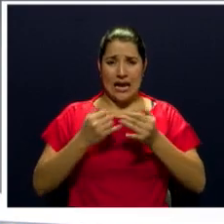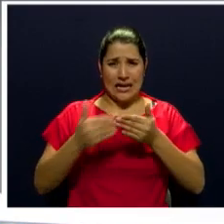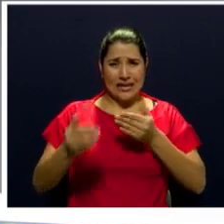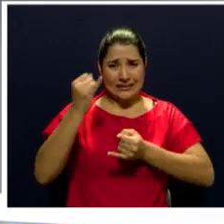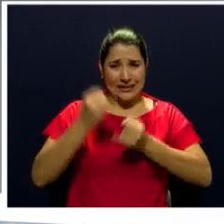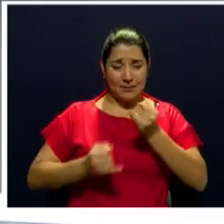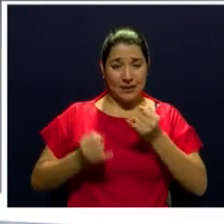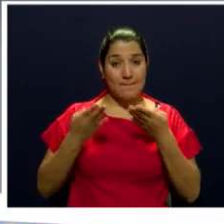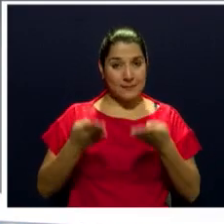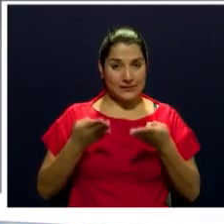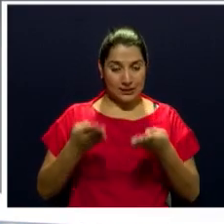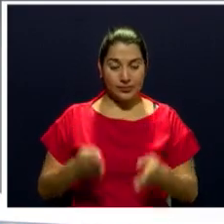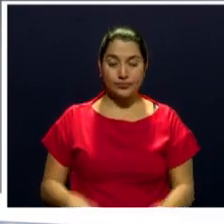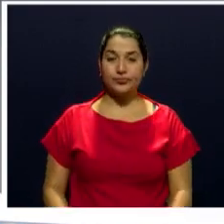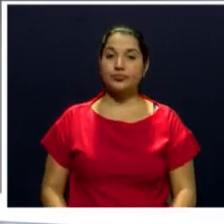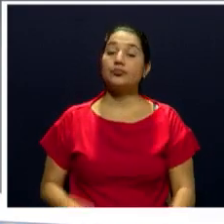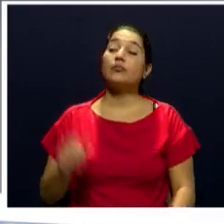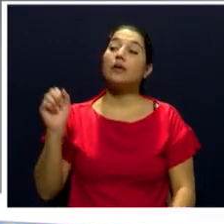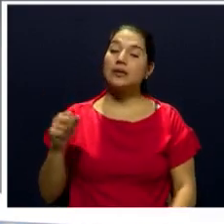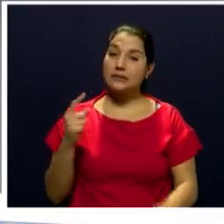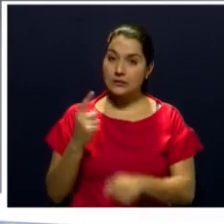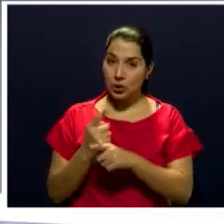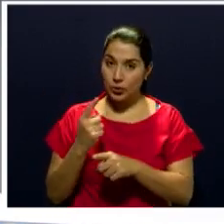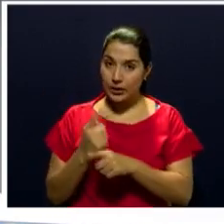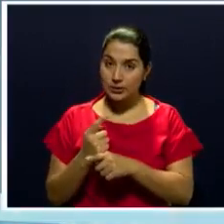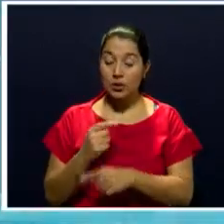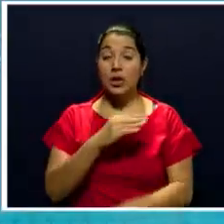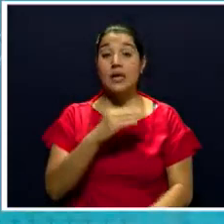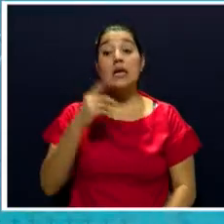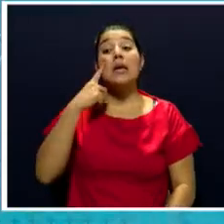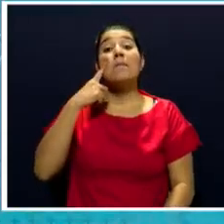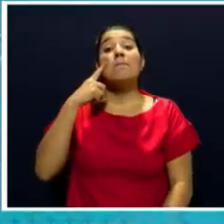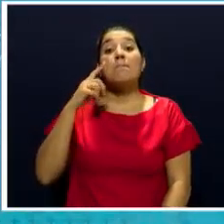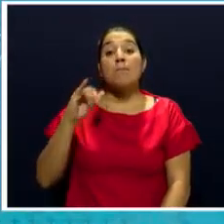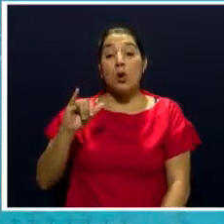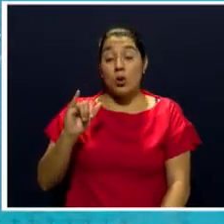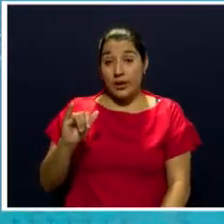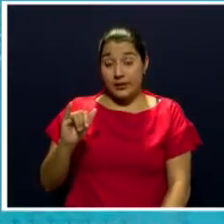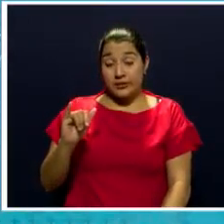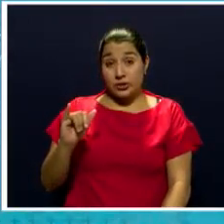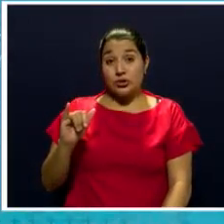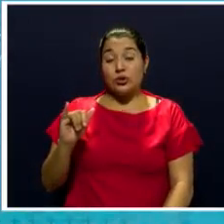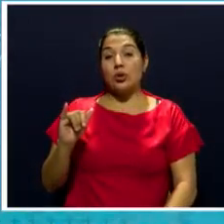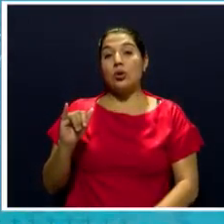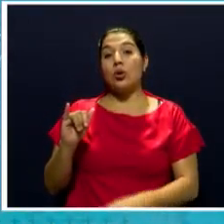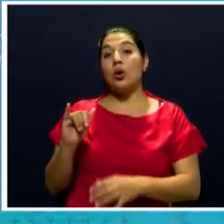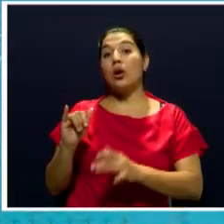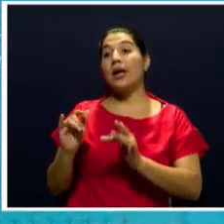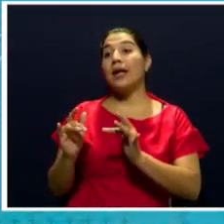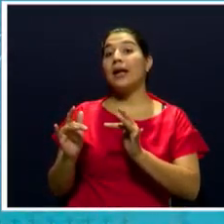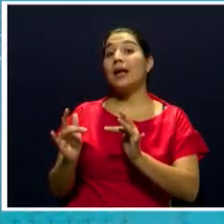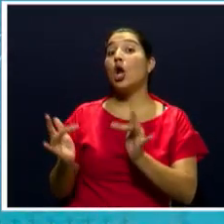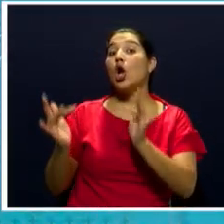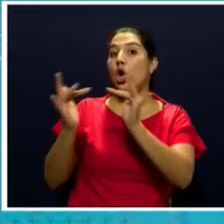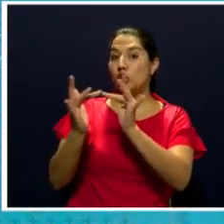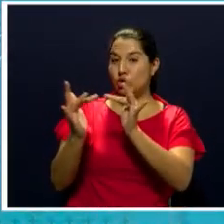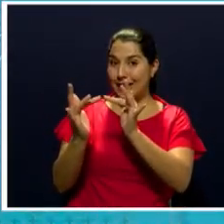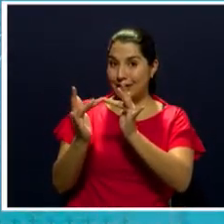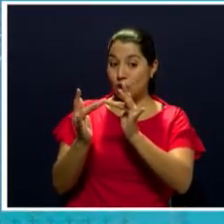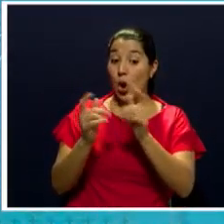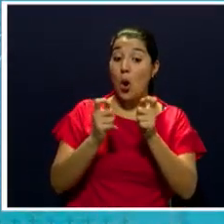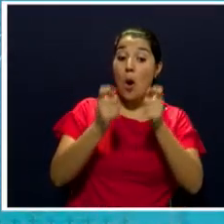de bachillerato. Exactamente, y por eso es que el contacto, el vínculo de estudiantes y docentes,